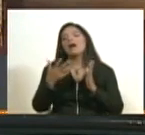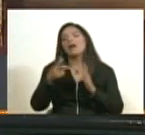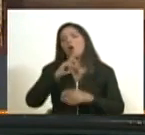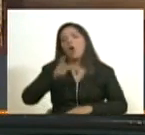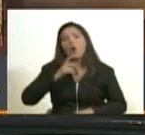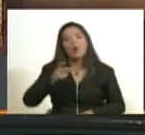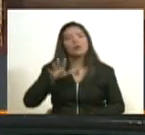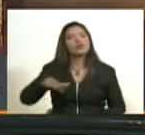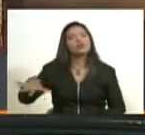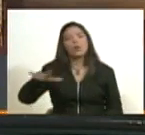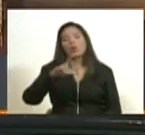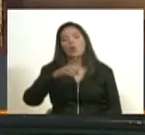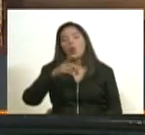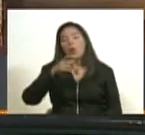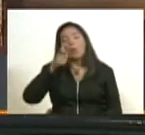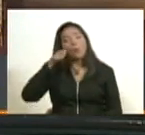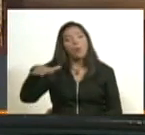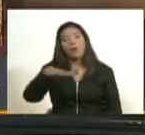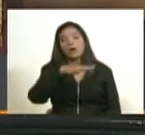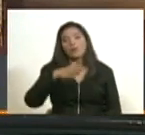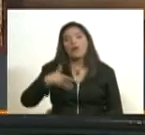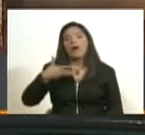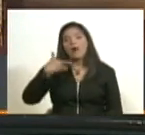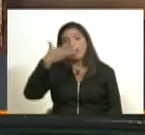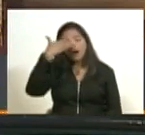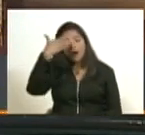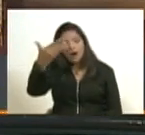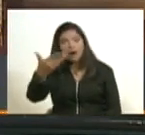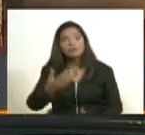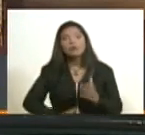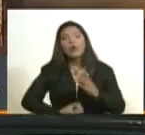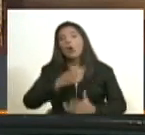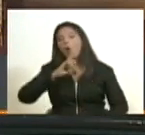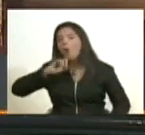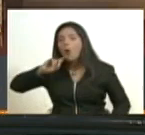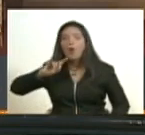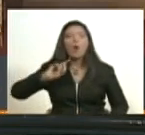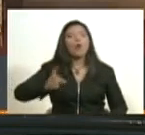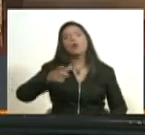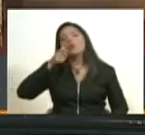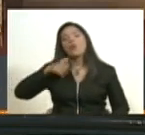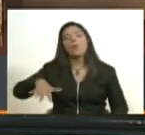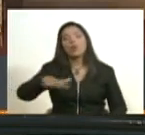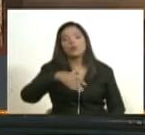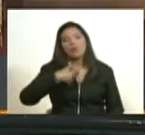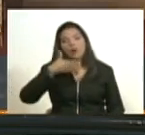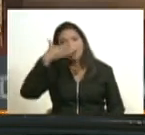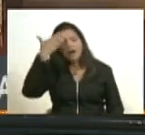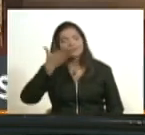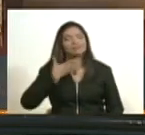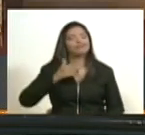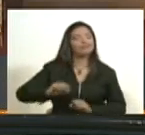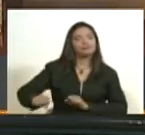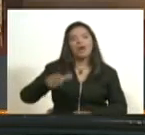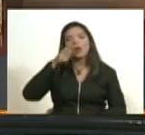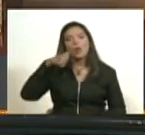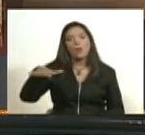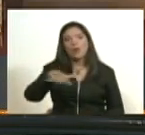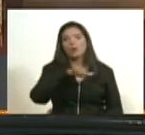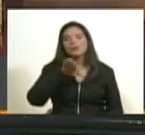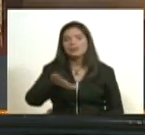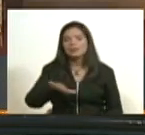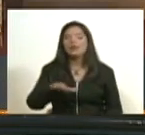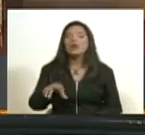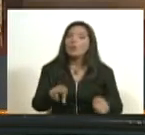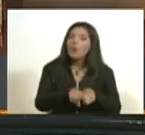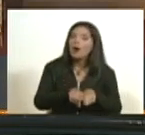a los pueblos musulmanes porque los odian. Se ha creado un odio a los pueblos árabes, un odio, un desprecio a los pueblos musulmanes, así como se